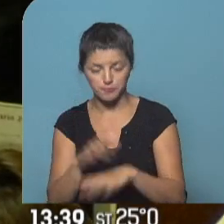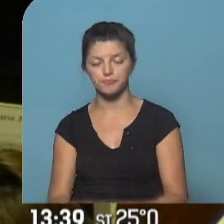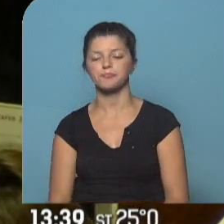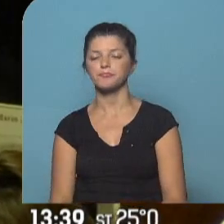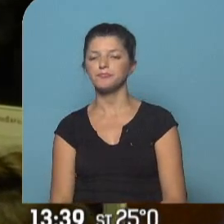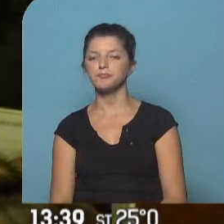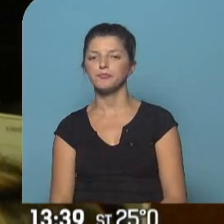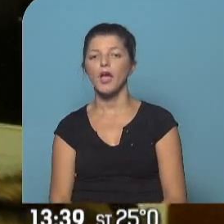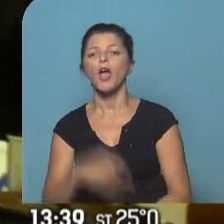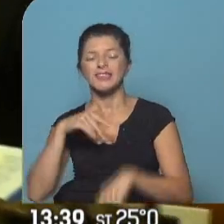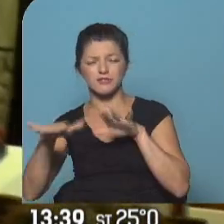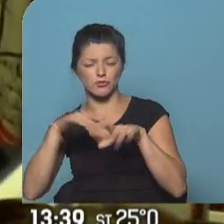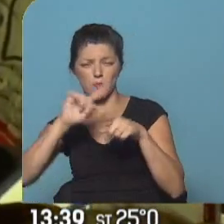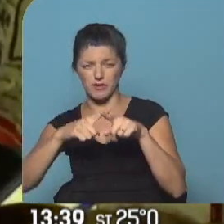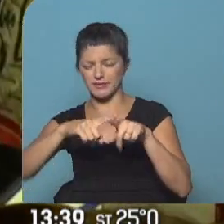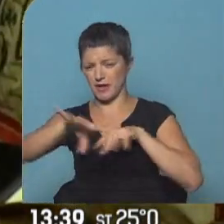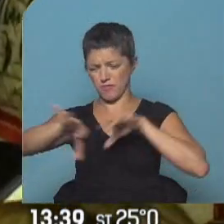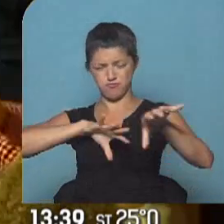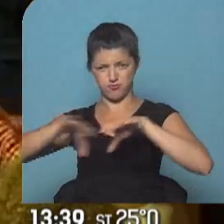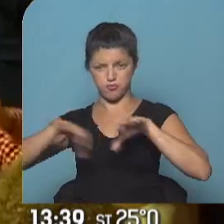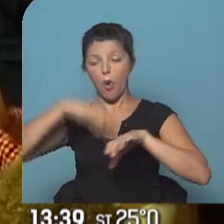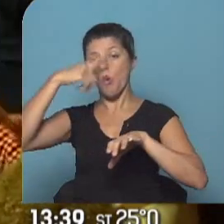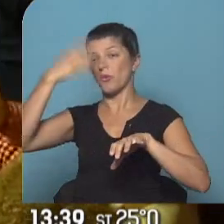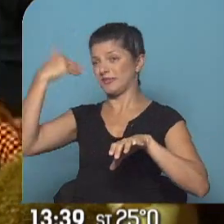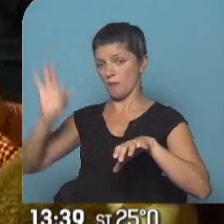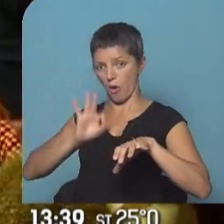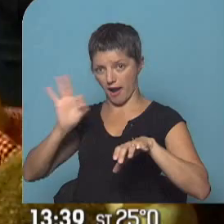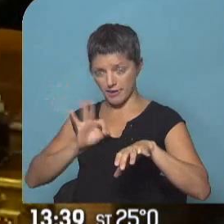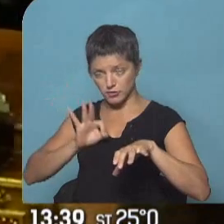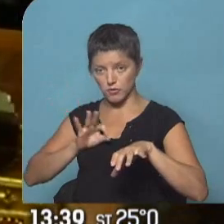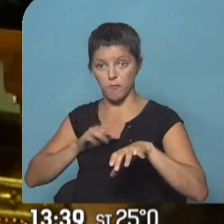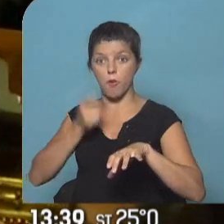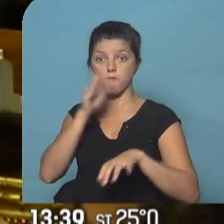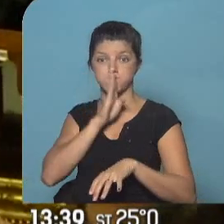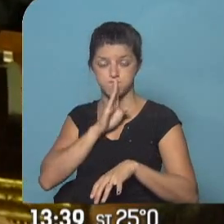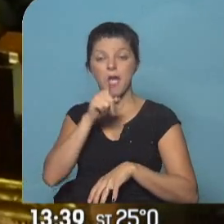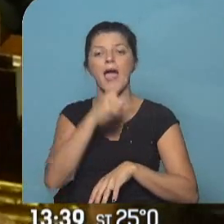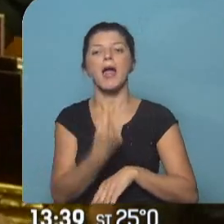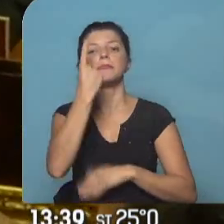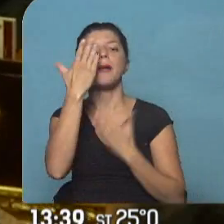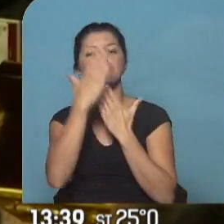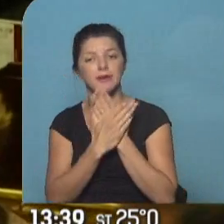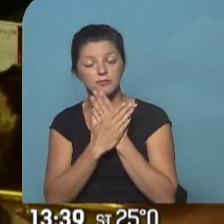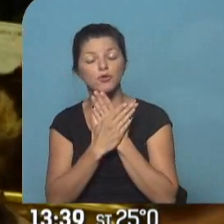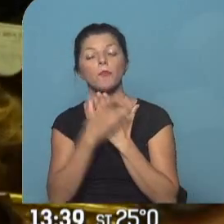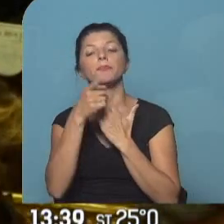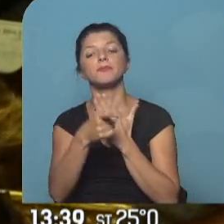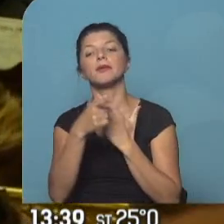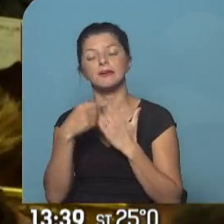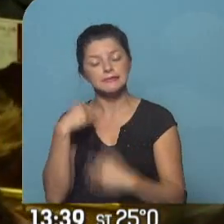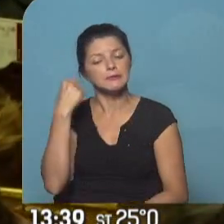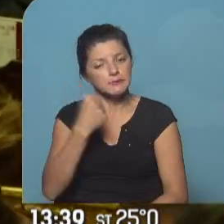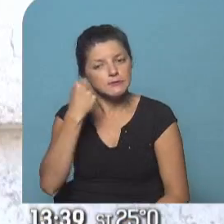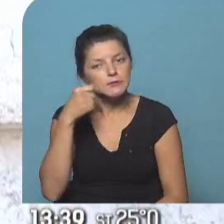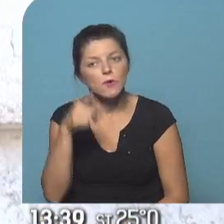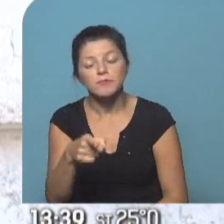panorama político atomizado, durante este último año, con perfil bajo y sin escándalos, el premier Gentiloni sacó adelante el barco llevando el crecimiento